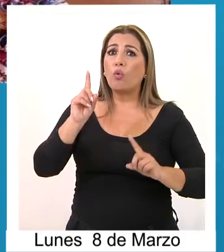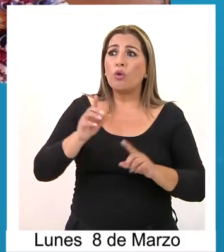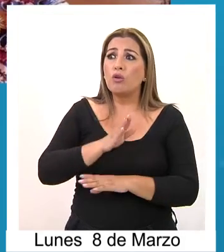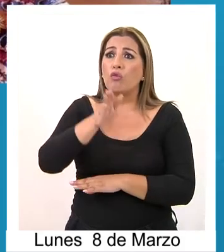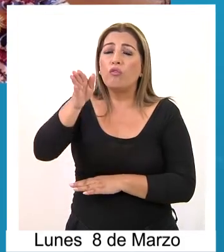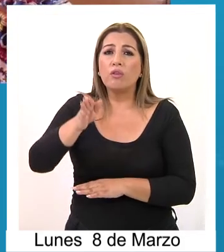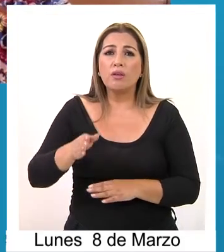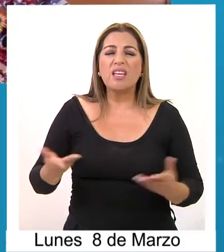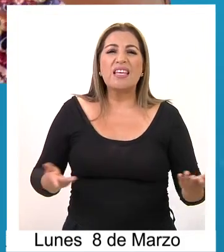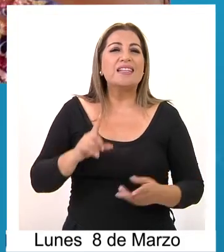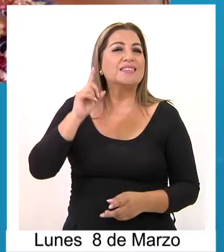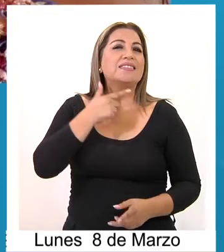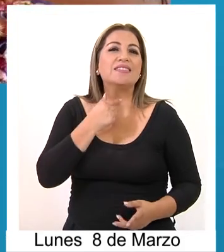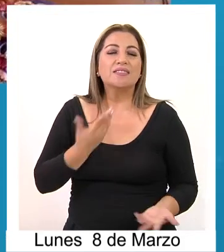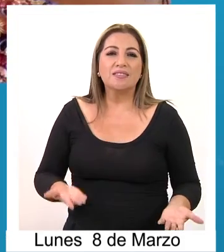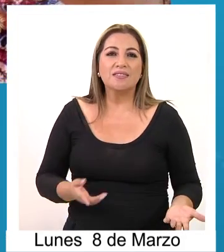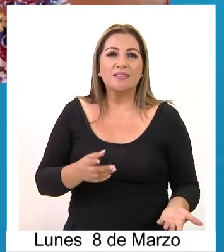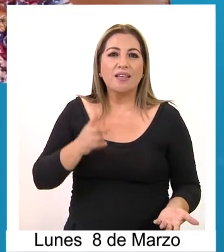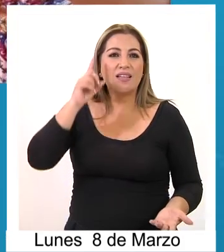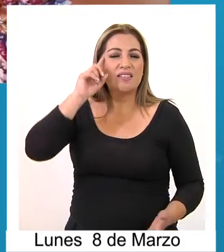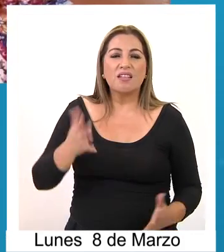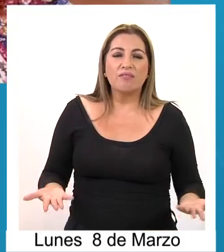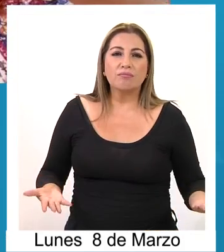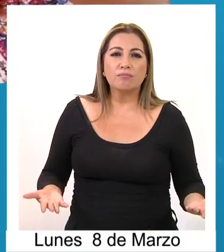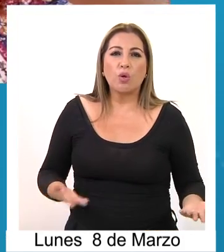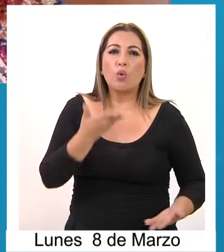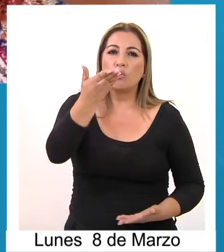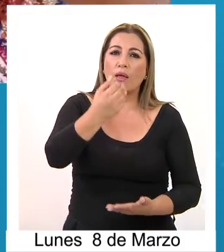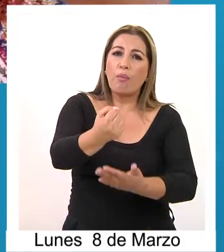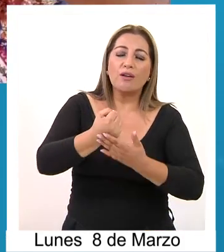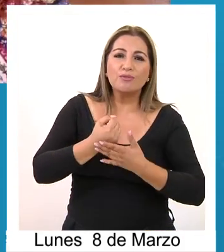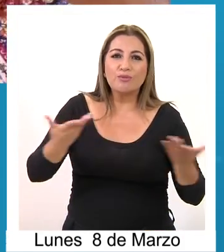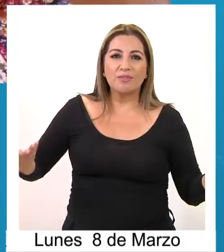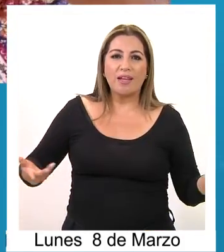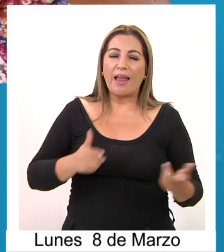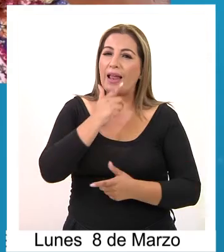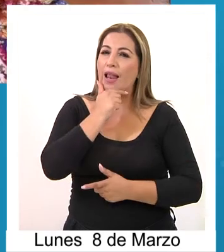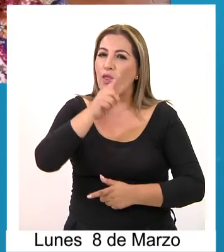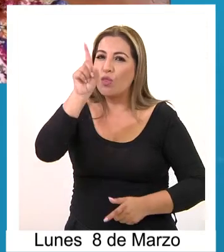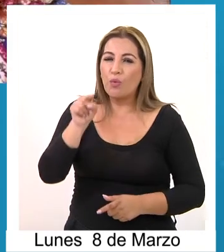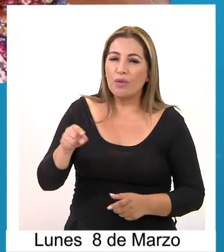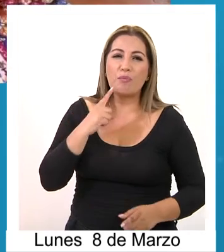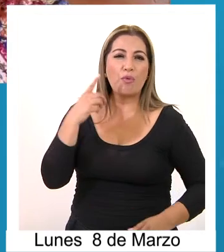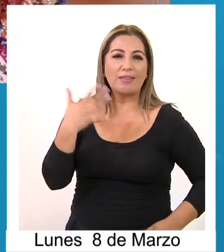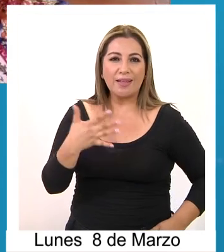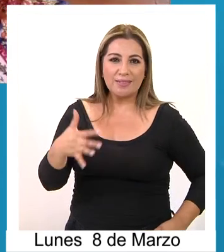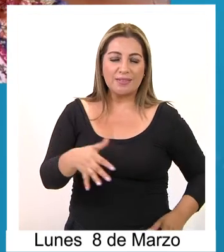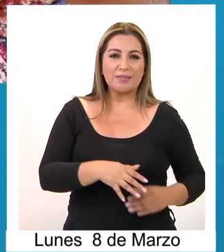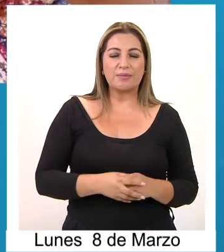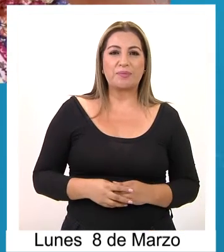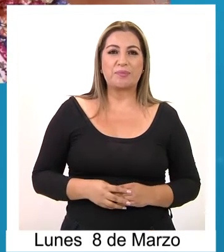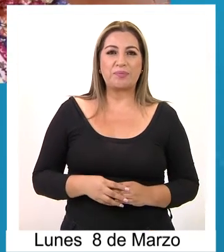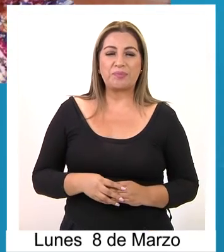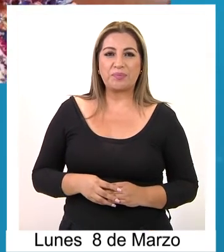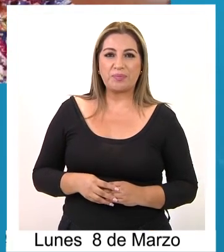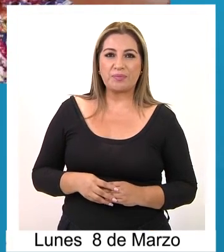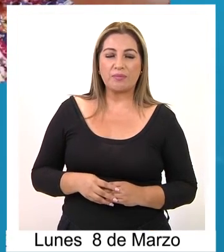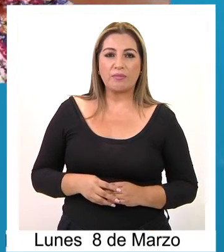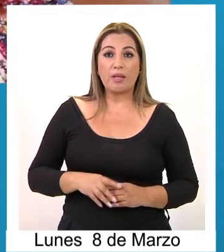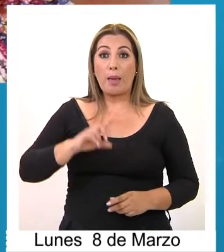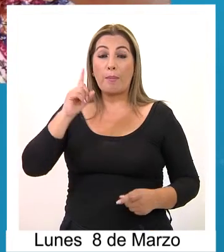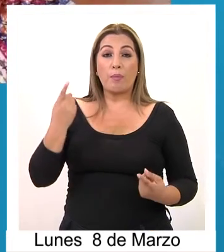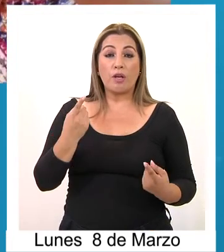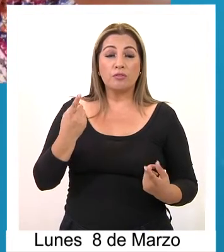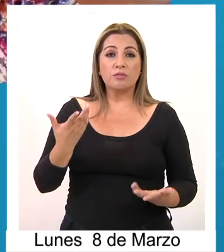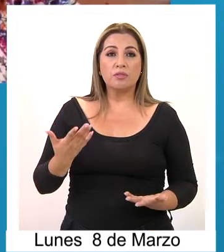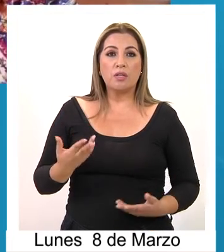saber quién las puede, digamos, cierto, de alguna manera ayudar, digamos, en esta duda que es tan importante? Exactamente. Bueno, lo